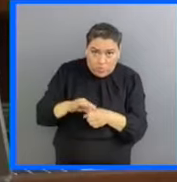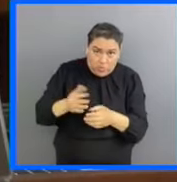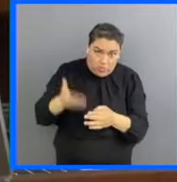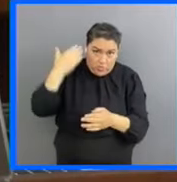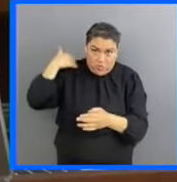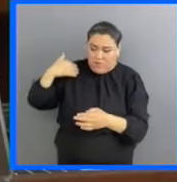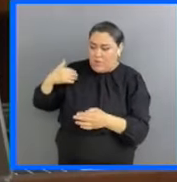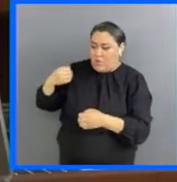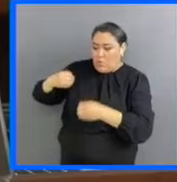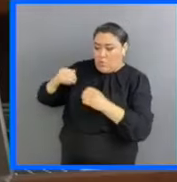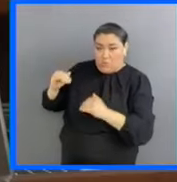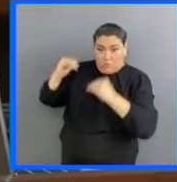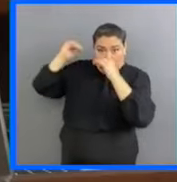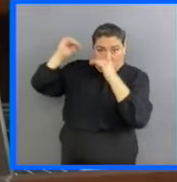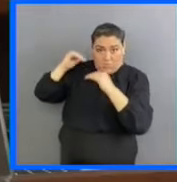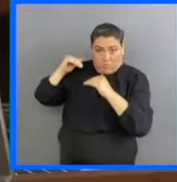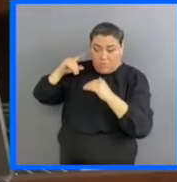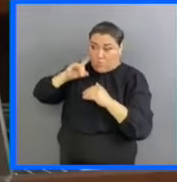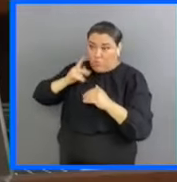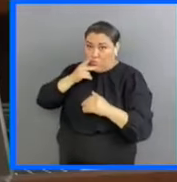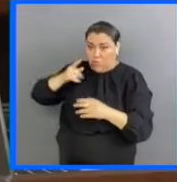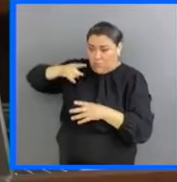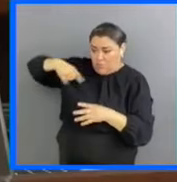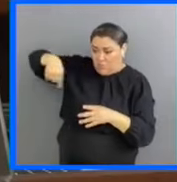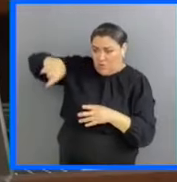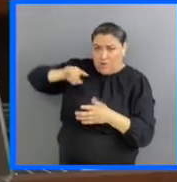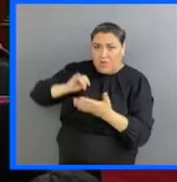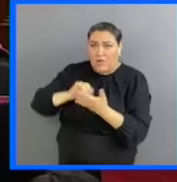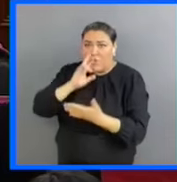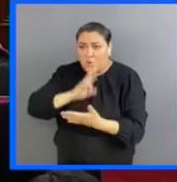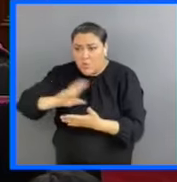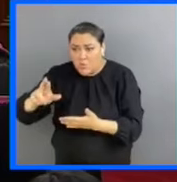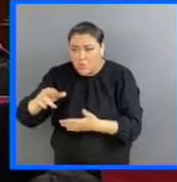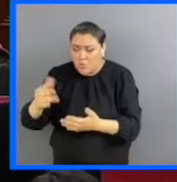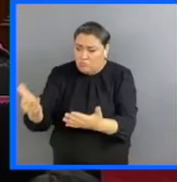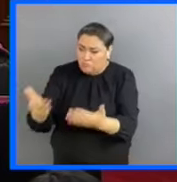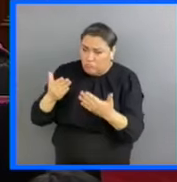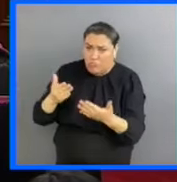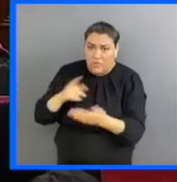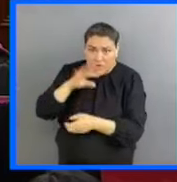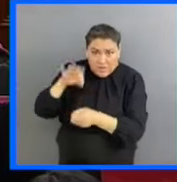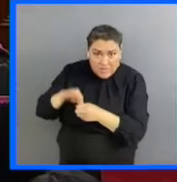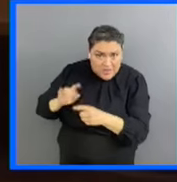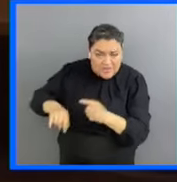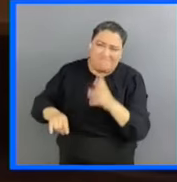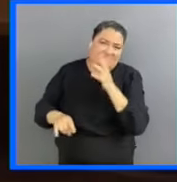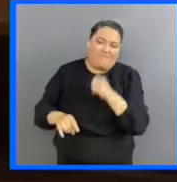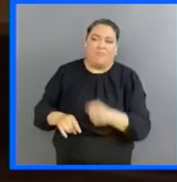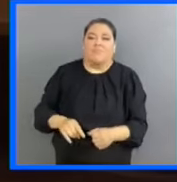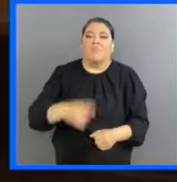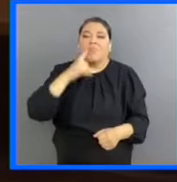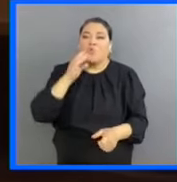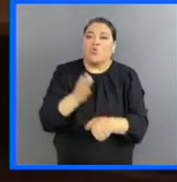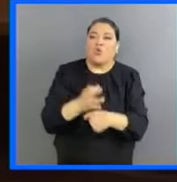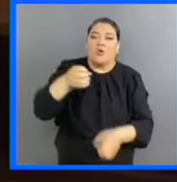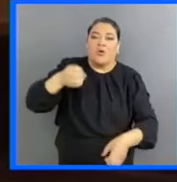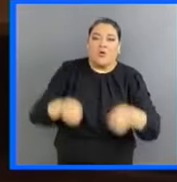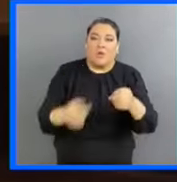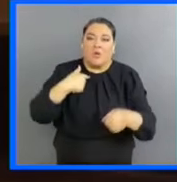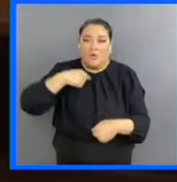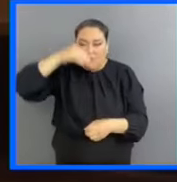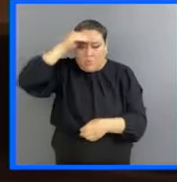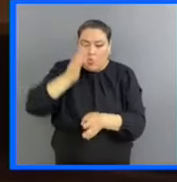ministra o por un ministro al resolver un asunto. Considero que en este caso se trata de una